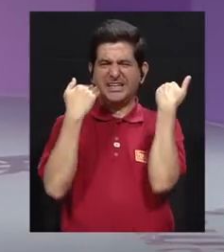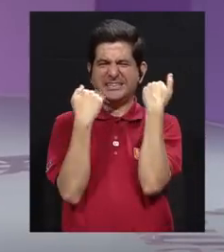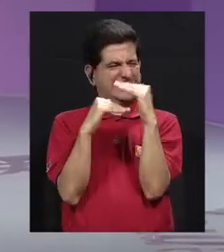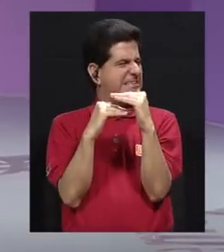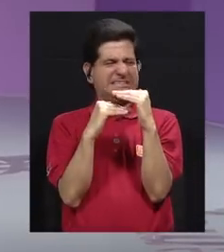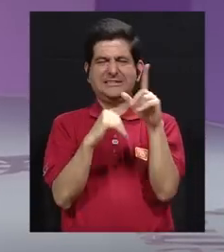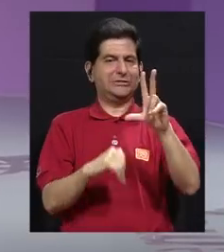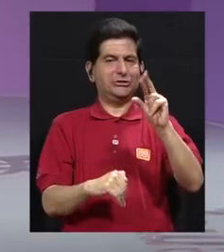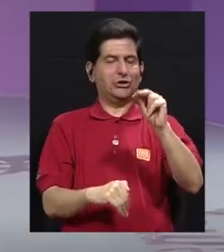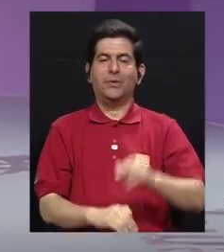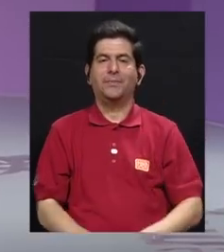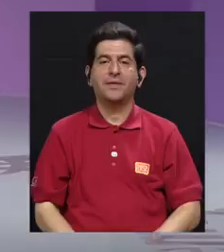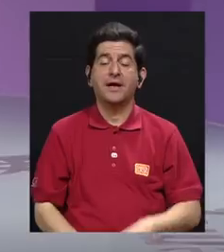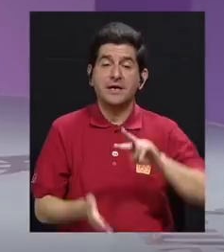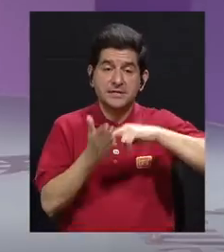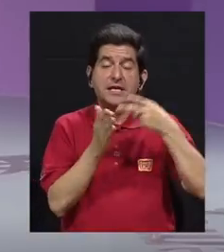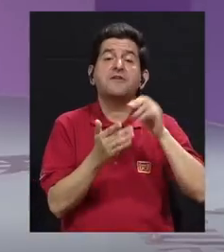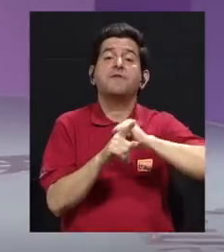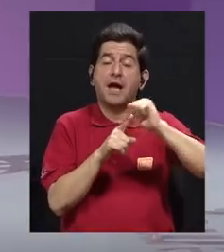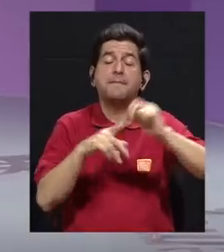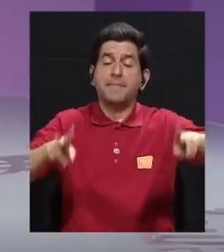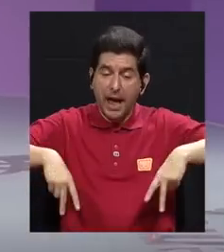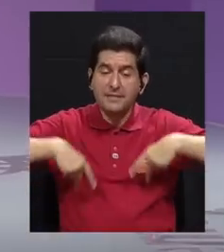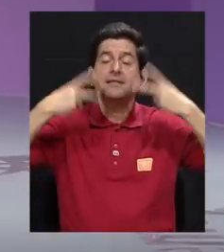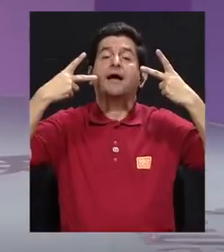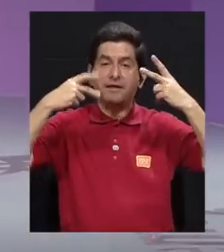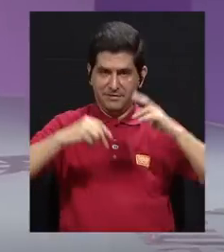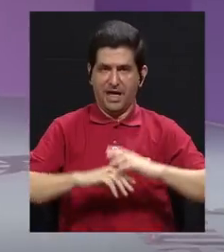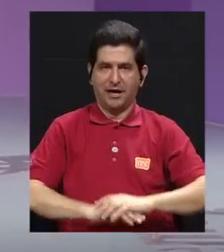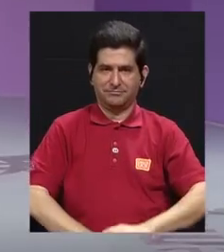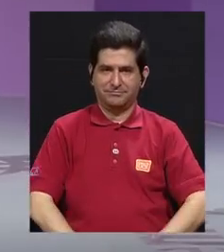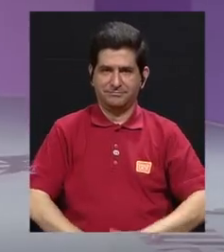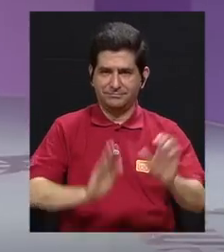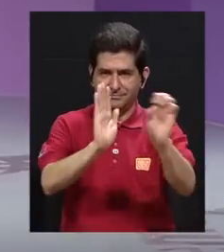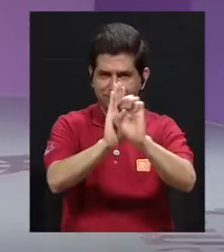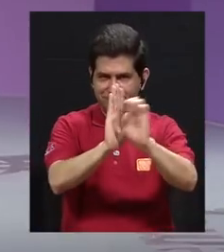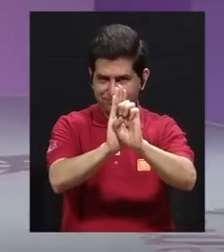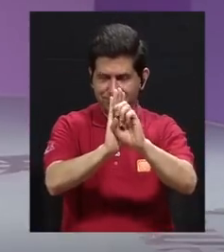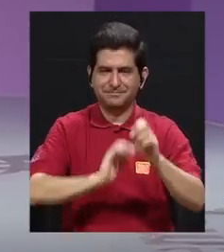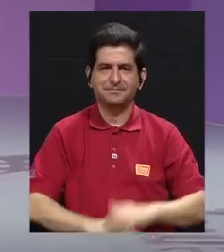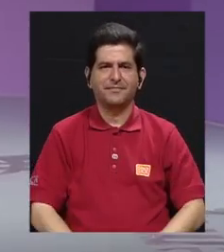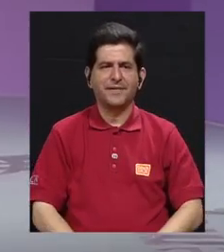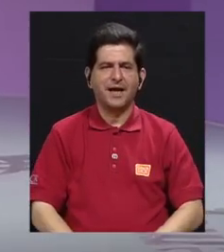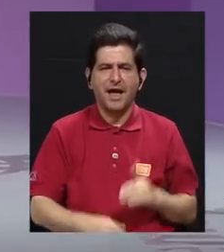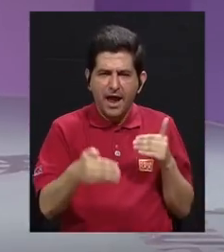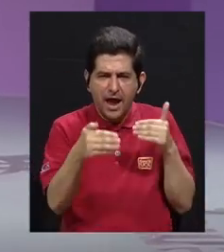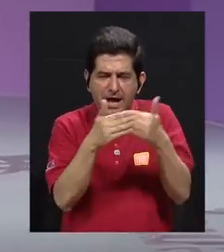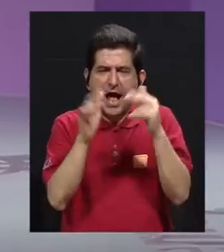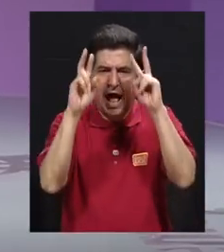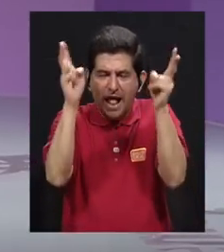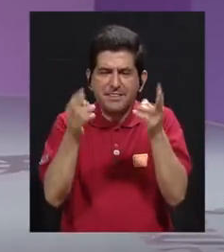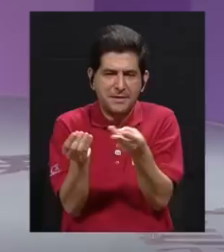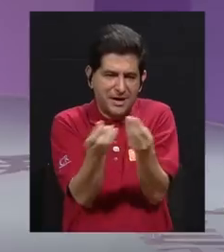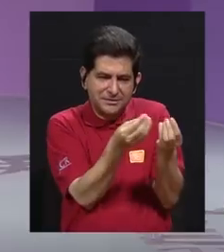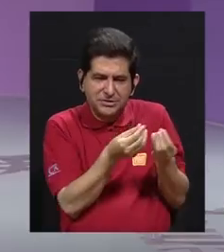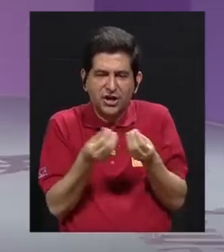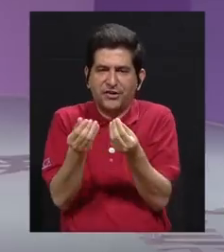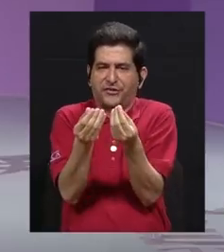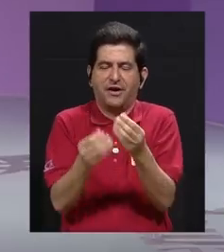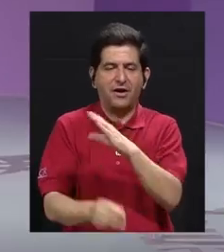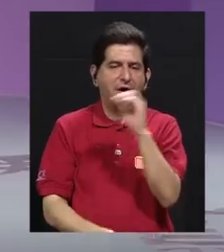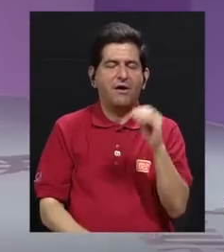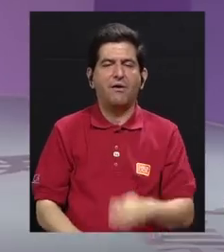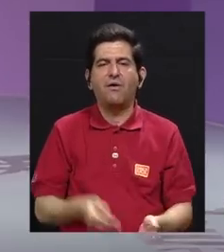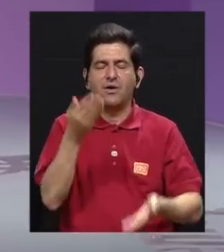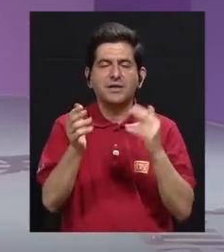es absolutamente limitada, sino afinidades en cuanto a práctica de vida, ¿ya? Entonces, por ejemplo, el acercamiento al